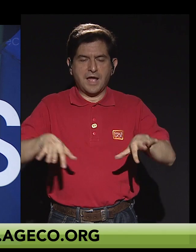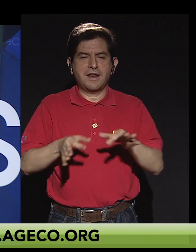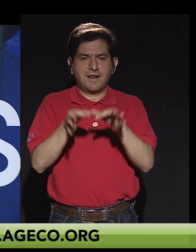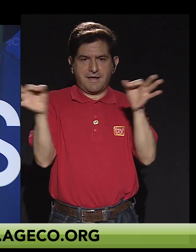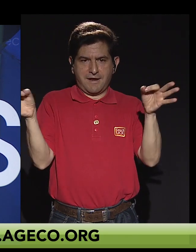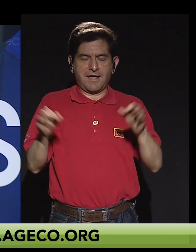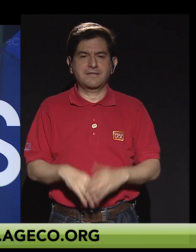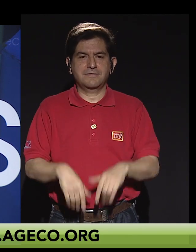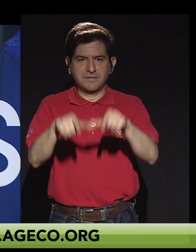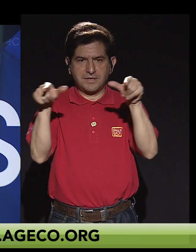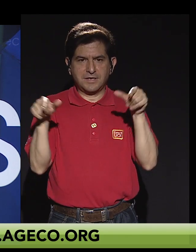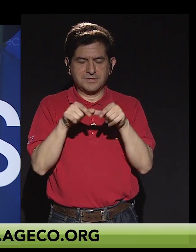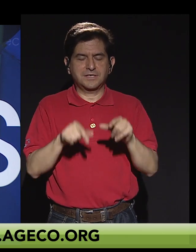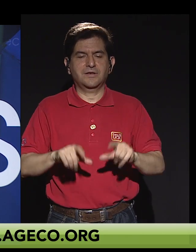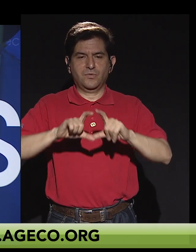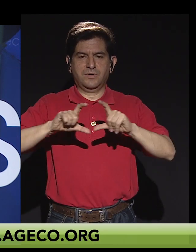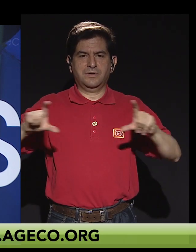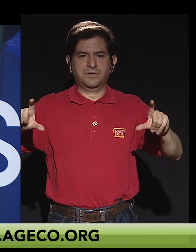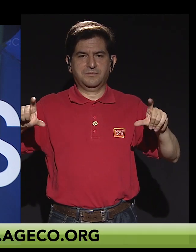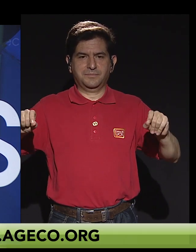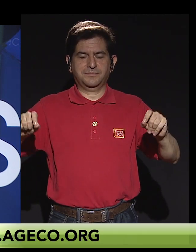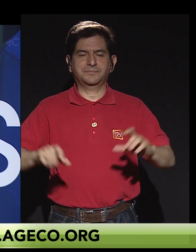manera gratuita en la página web